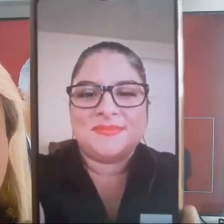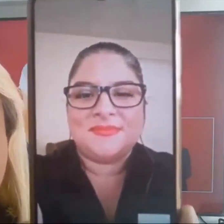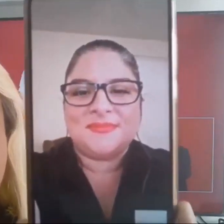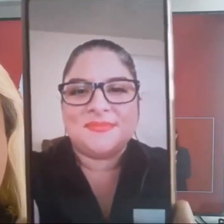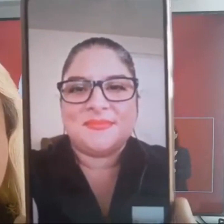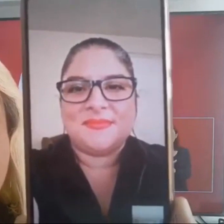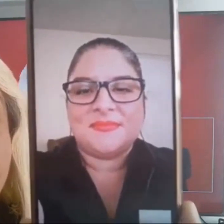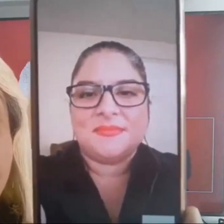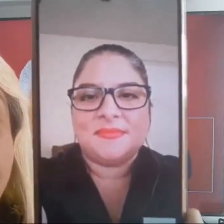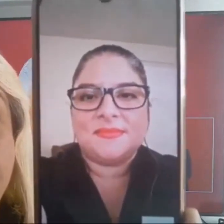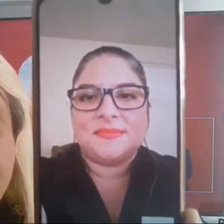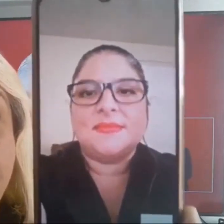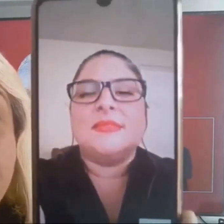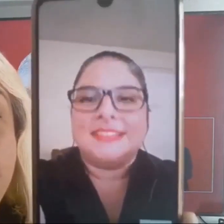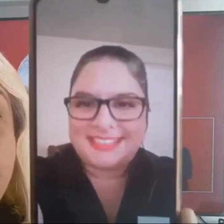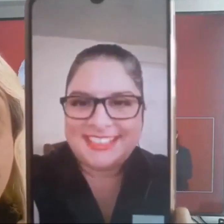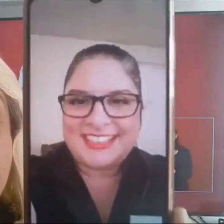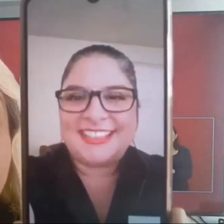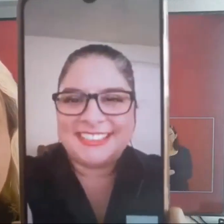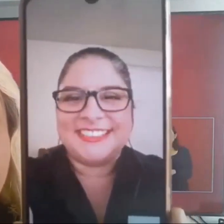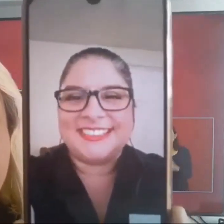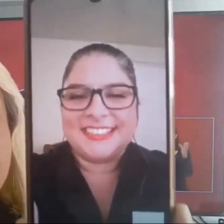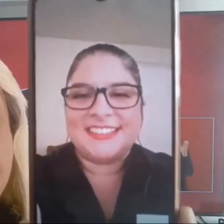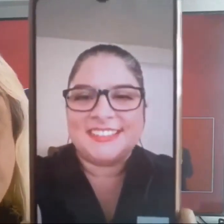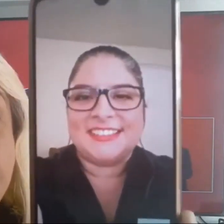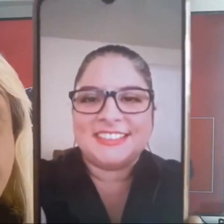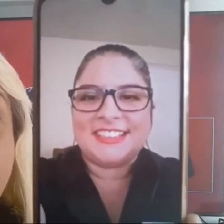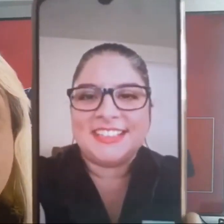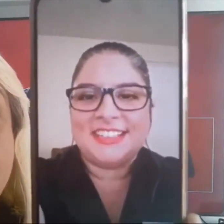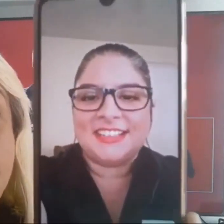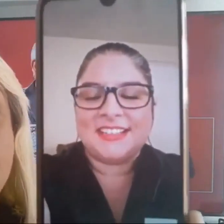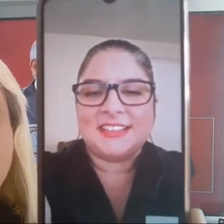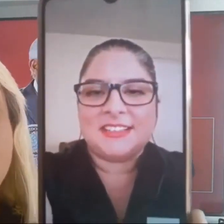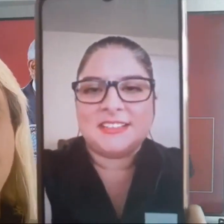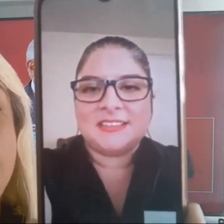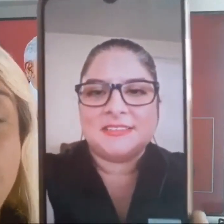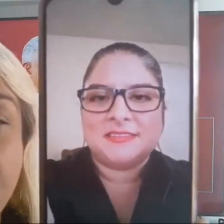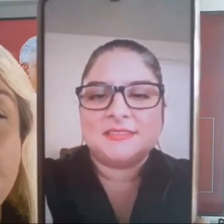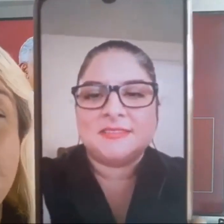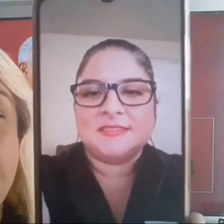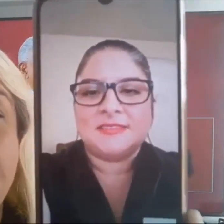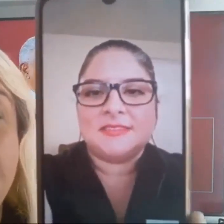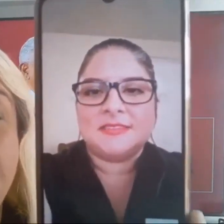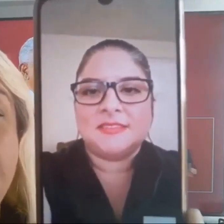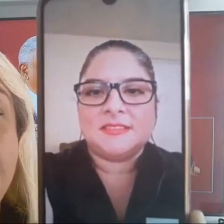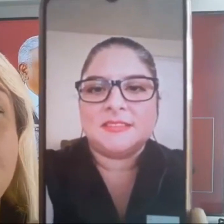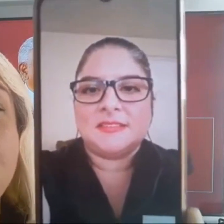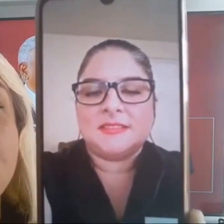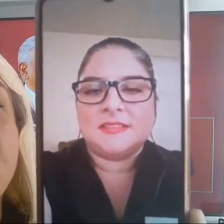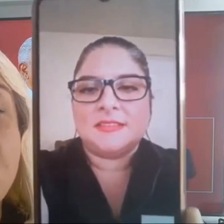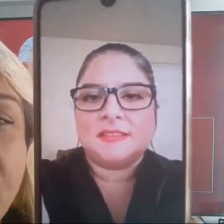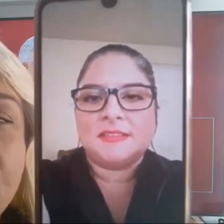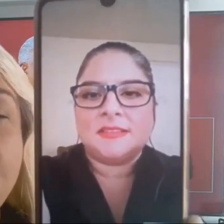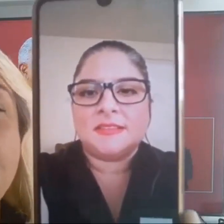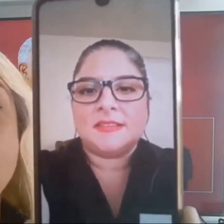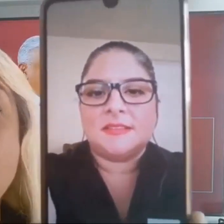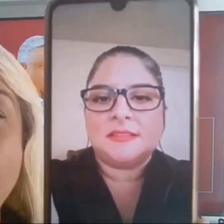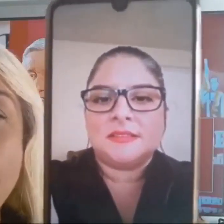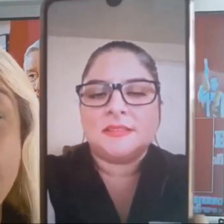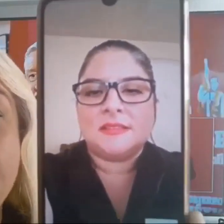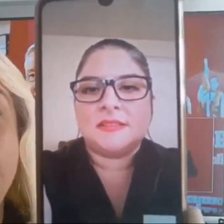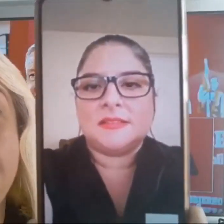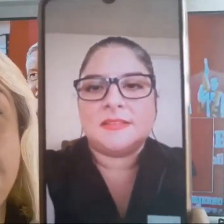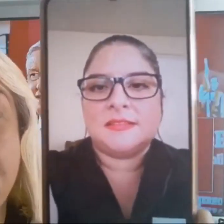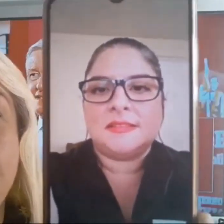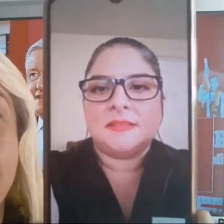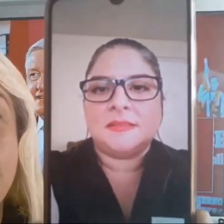estamos dedicando para la red AMLO. Sí. Y sí se está construyendo una nueva ciudadanía. Yo te invito y